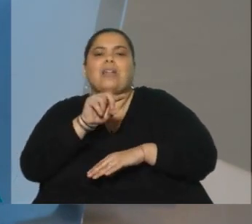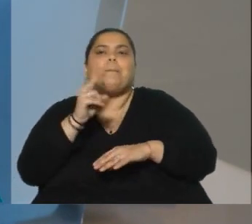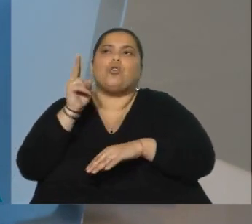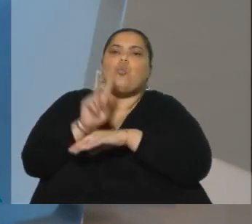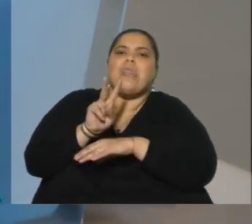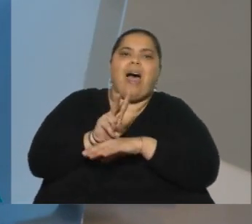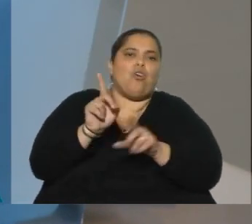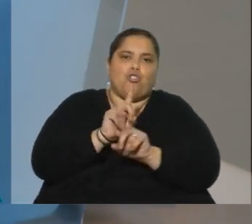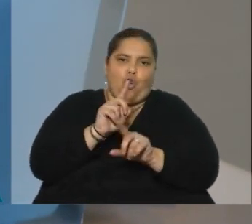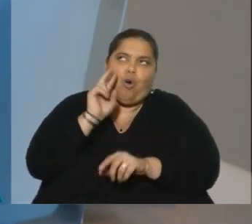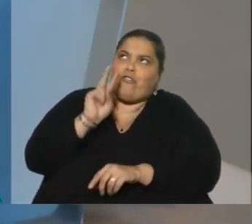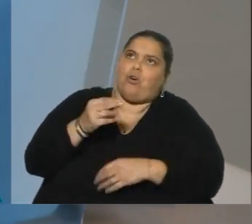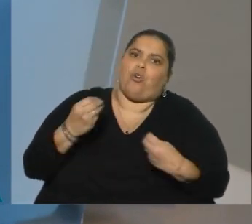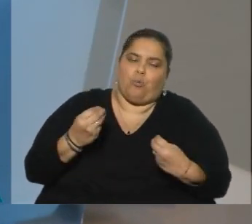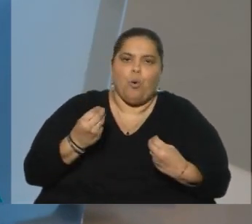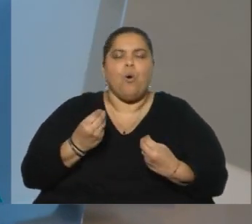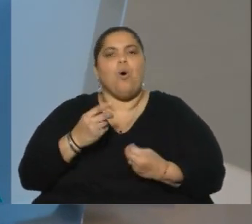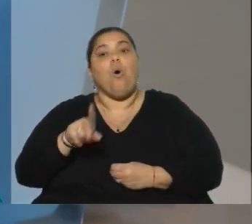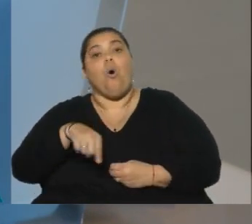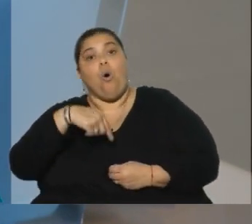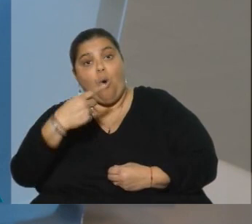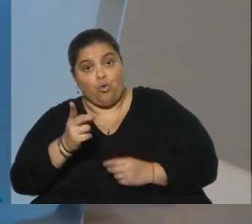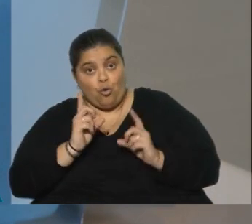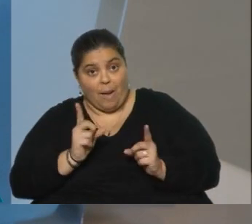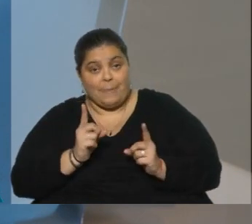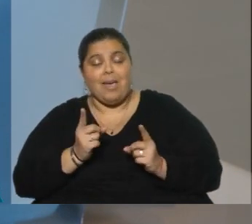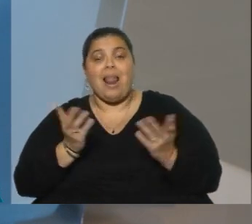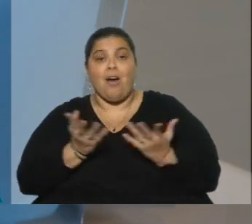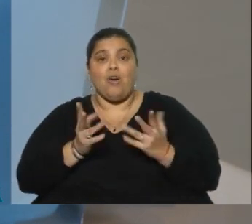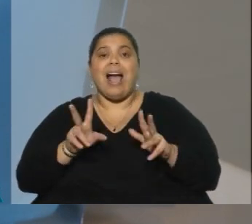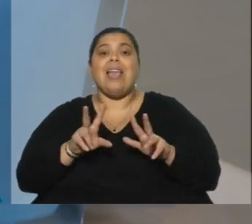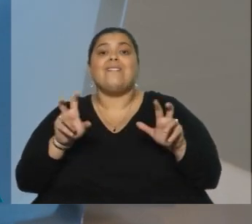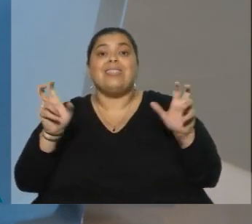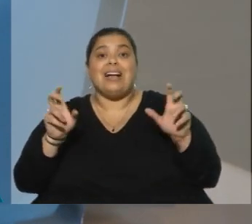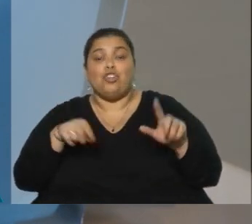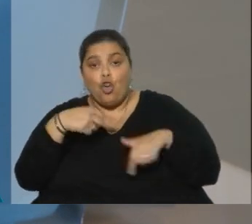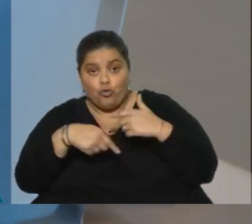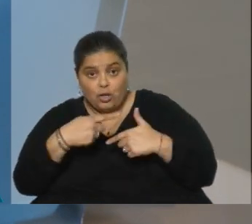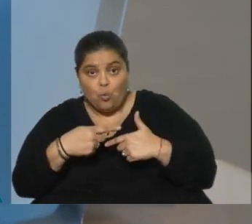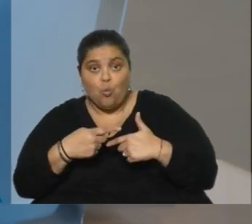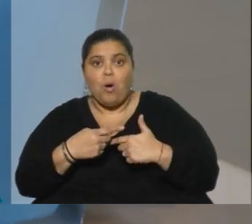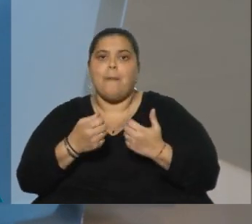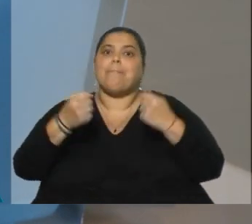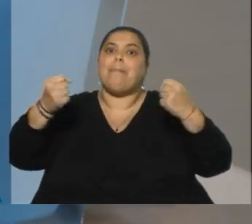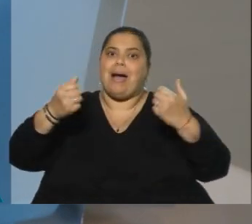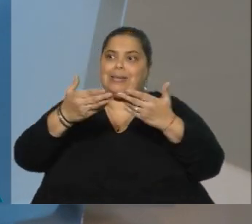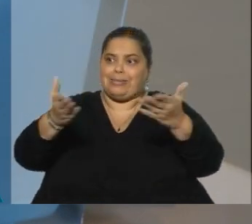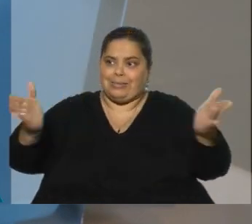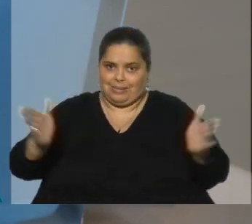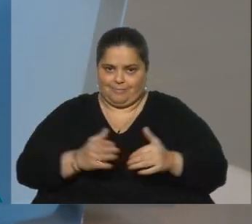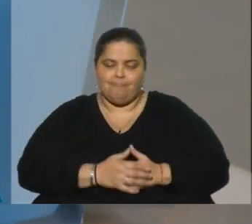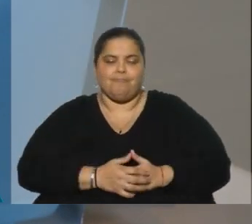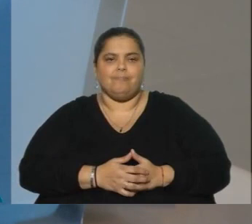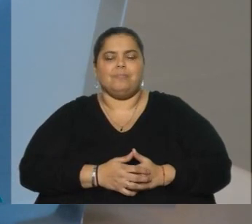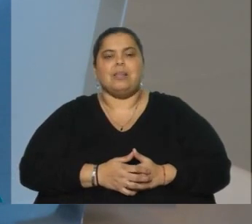sanción preventiva mientras durara el sumario. Pero aparte del sumario de esas dos personas, hay una investigación administrativa más amplia. Tenemos que dejar por acá,